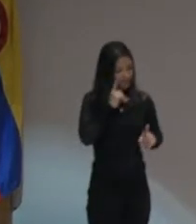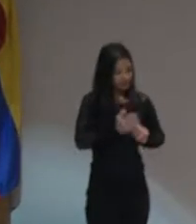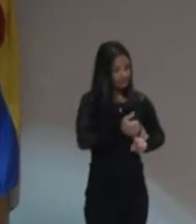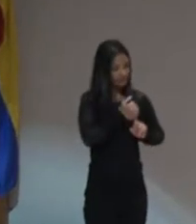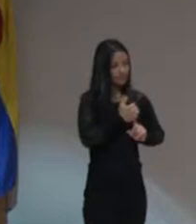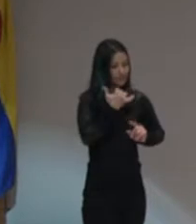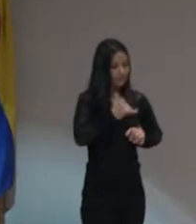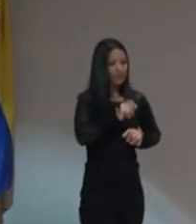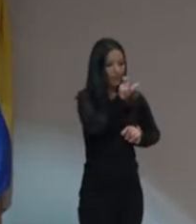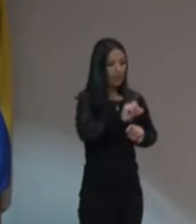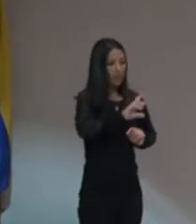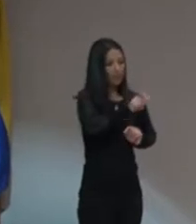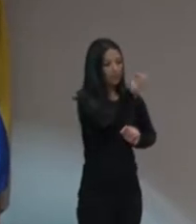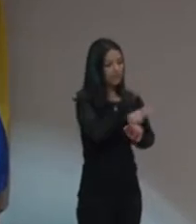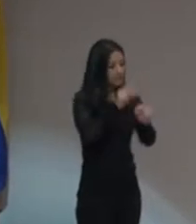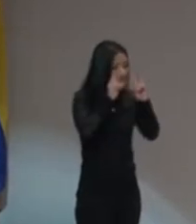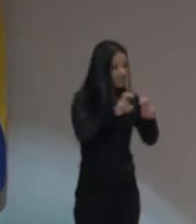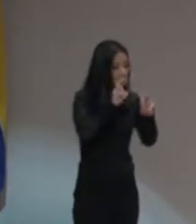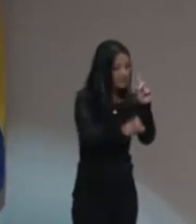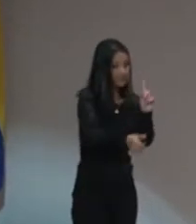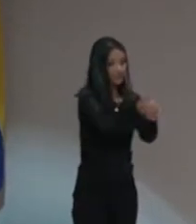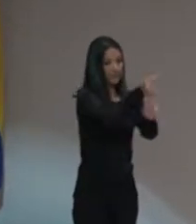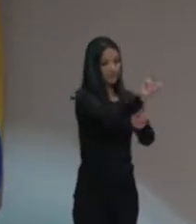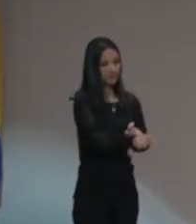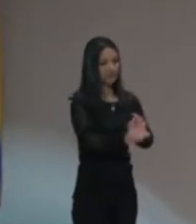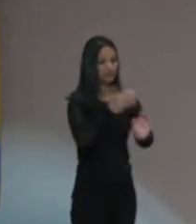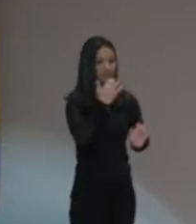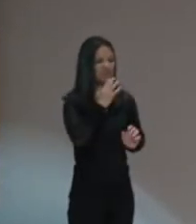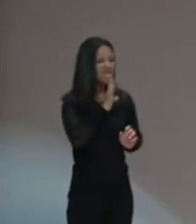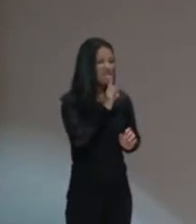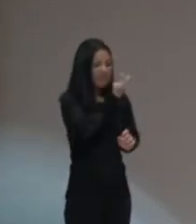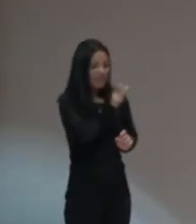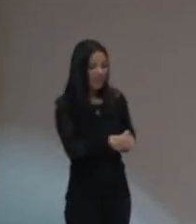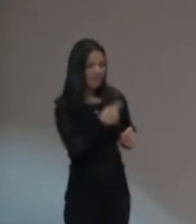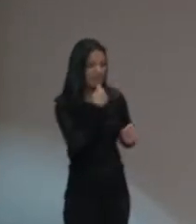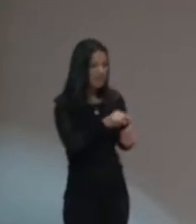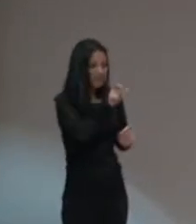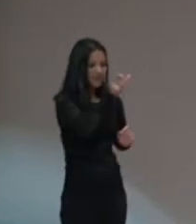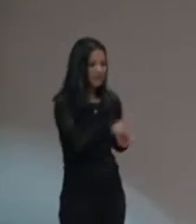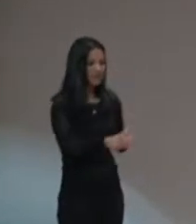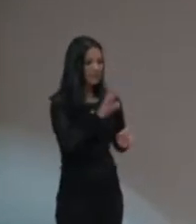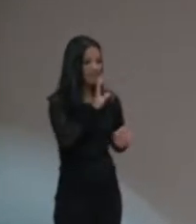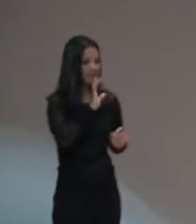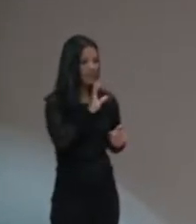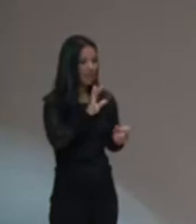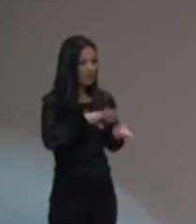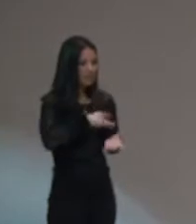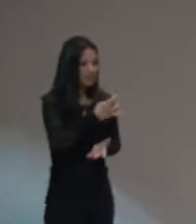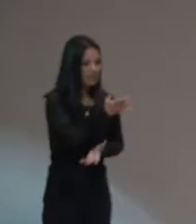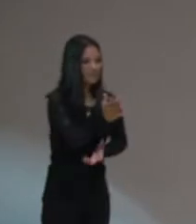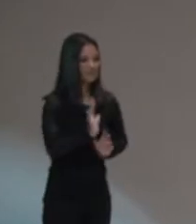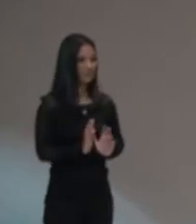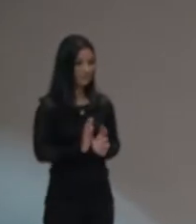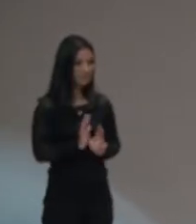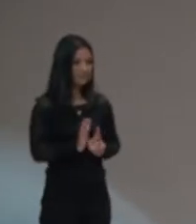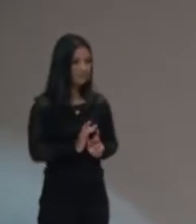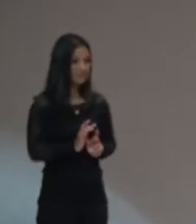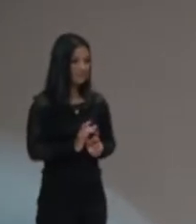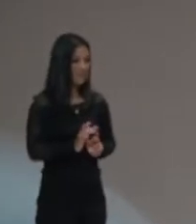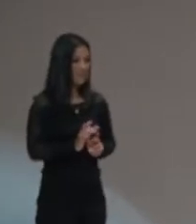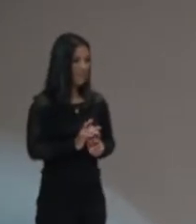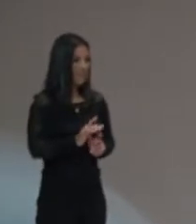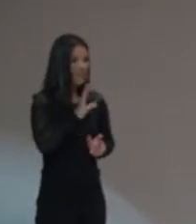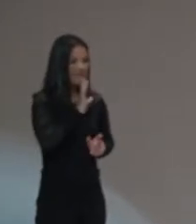otro quién es su ser, quién es su esencia, quién es